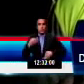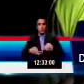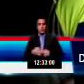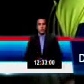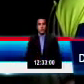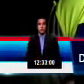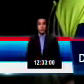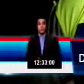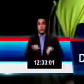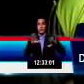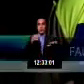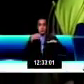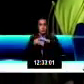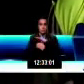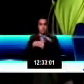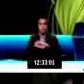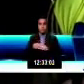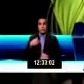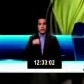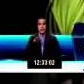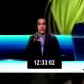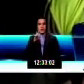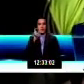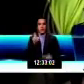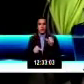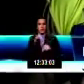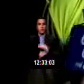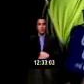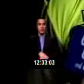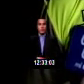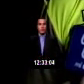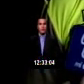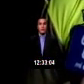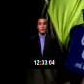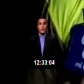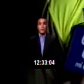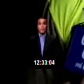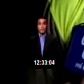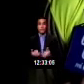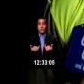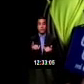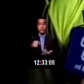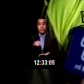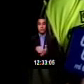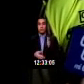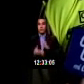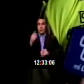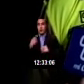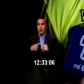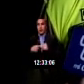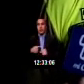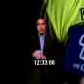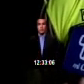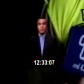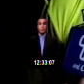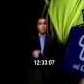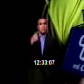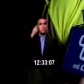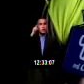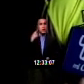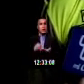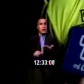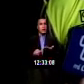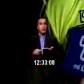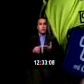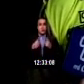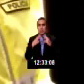produjo 10 allanamientos en la cual hubieron 5 detenidos, que al momento están siendo trasladados hasta la ciudad de Quito, ¿no? Para las